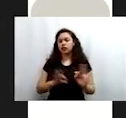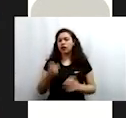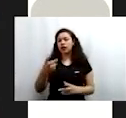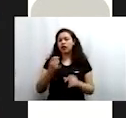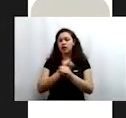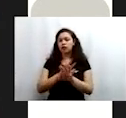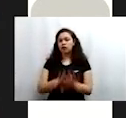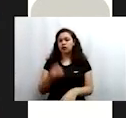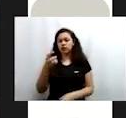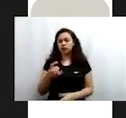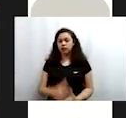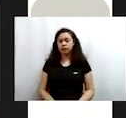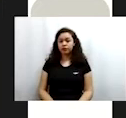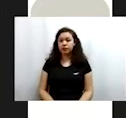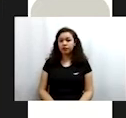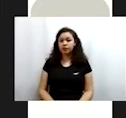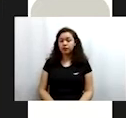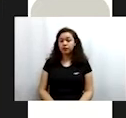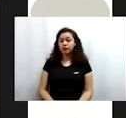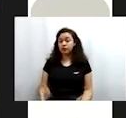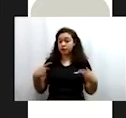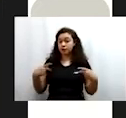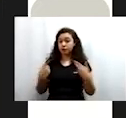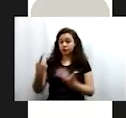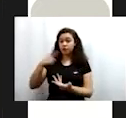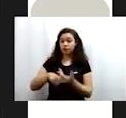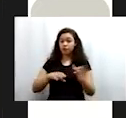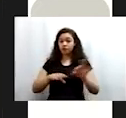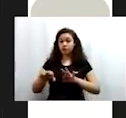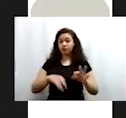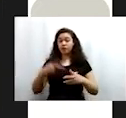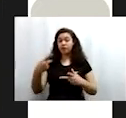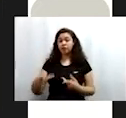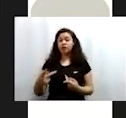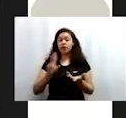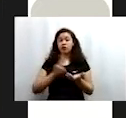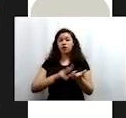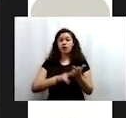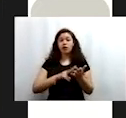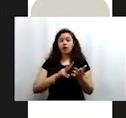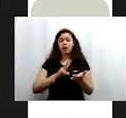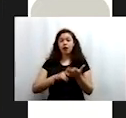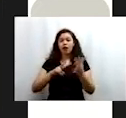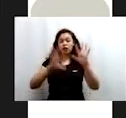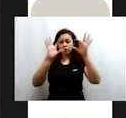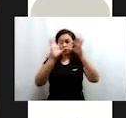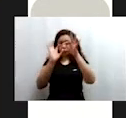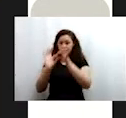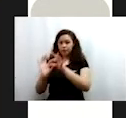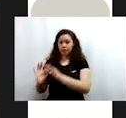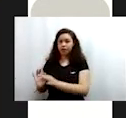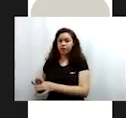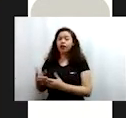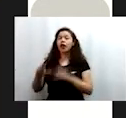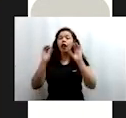información. Recordemos que los colaboradores forman parte de su cadena de valor. Sin estos, la organización